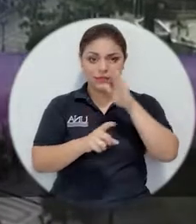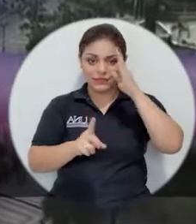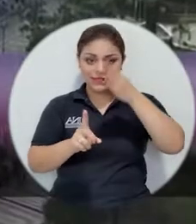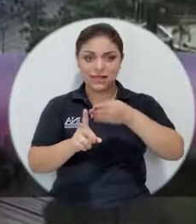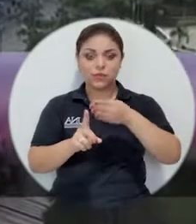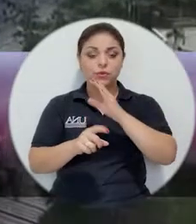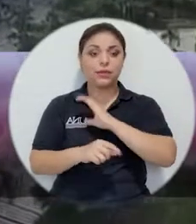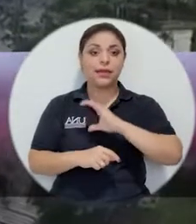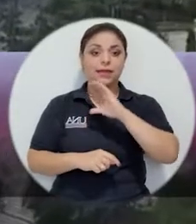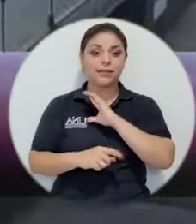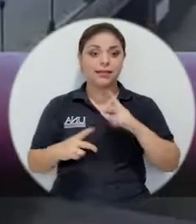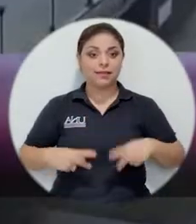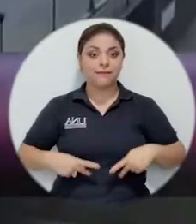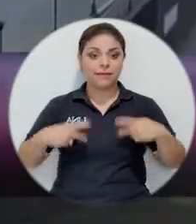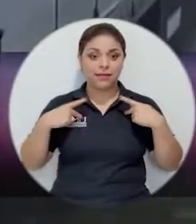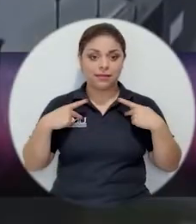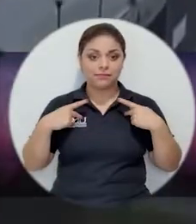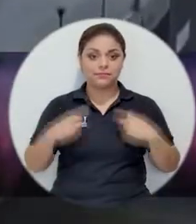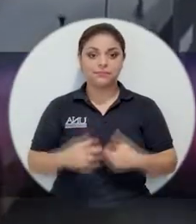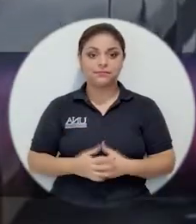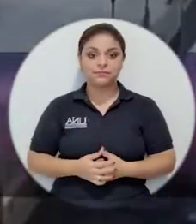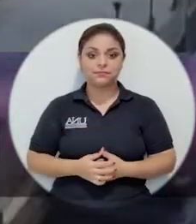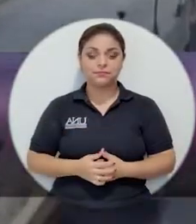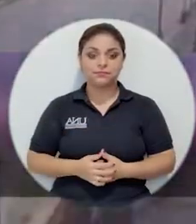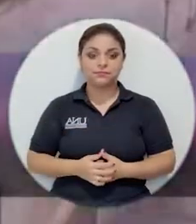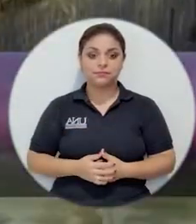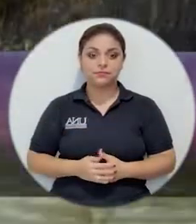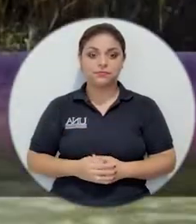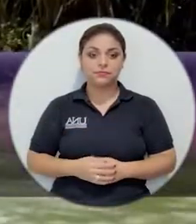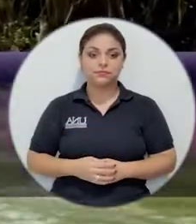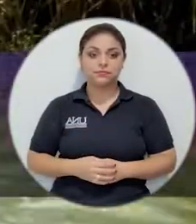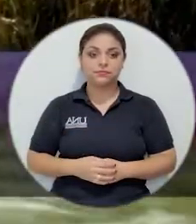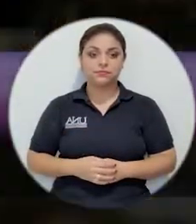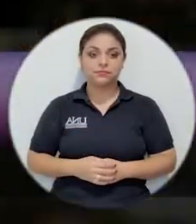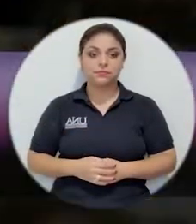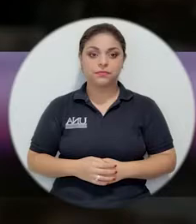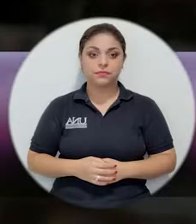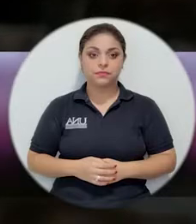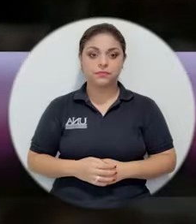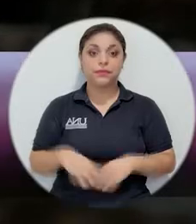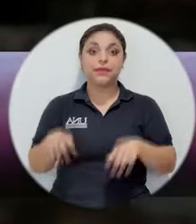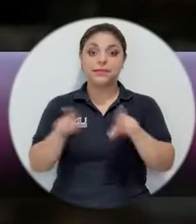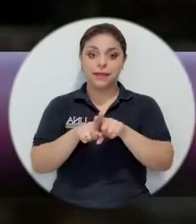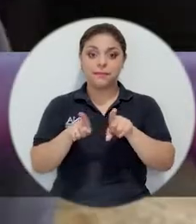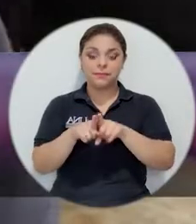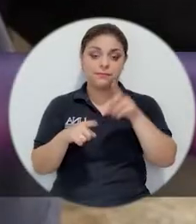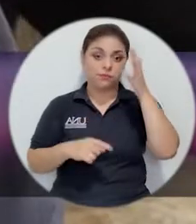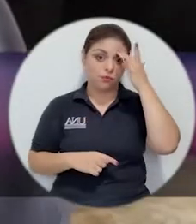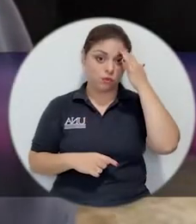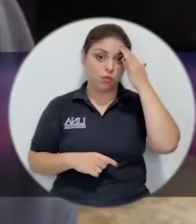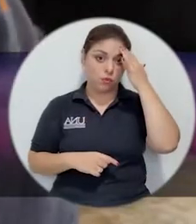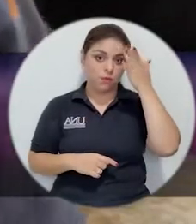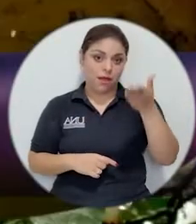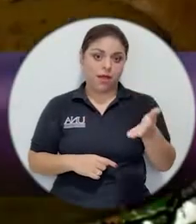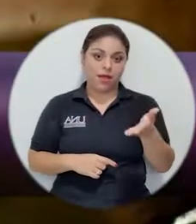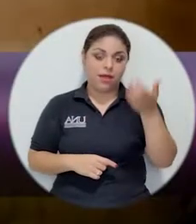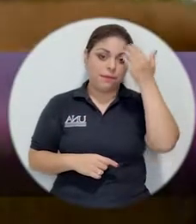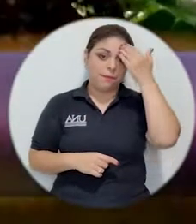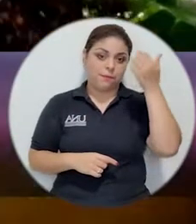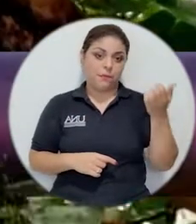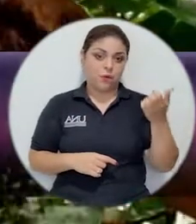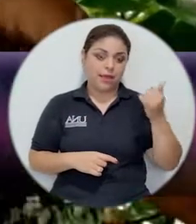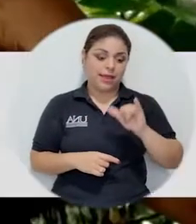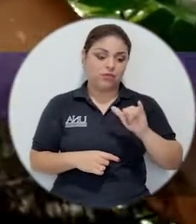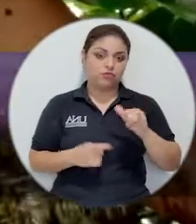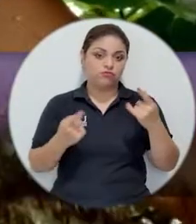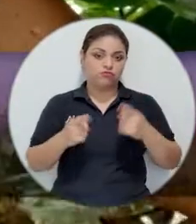absolutamente directo sobre la calidad de vida de la población. Y eso también es preocupante porque tiene una incidencia